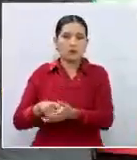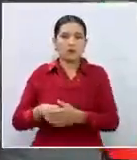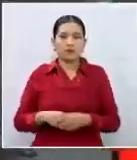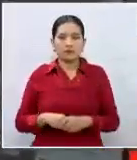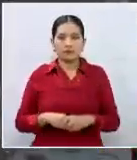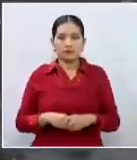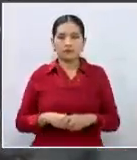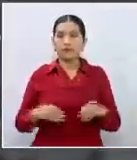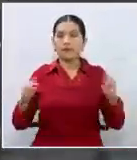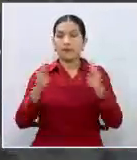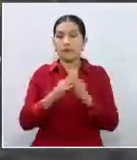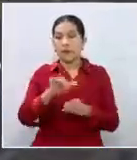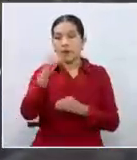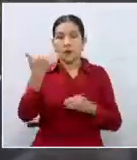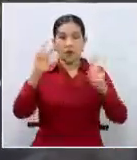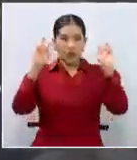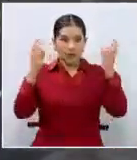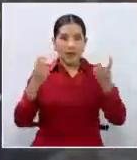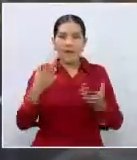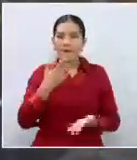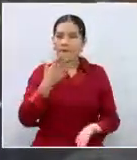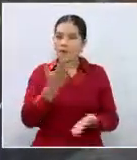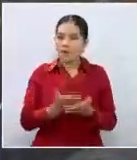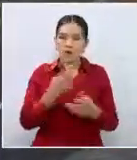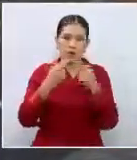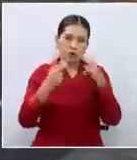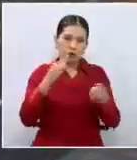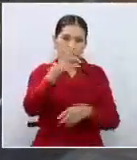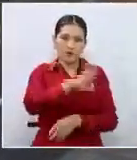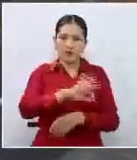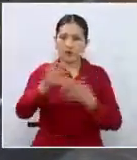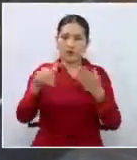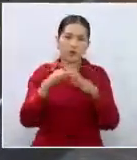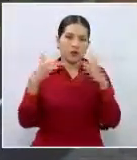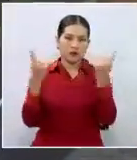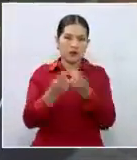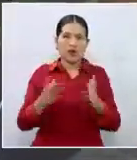Vamos a otros temas. Buenas noticias para el Departamento de La Paz, porque la